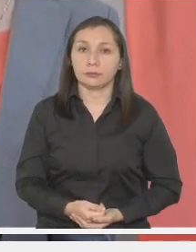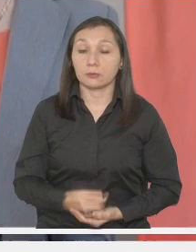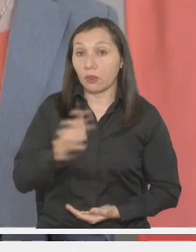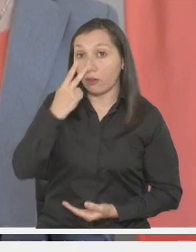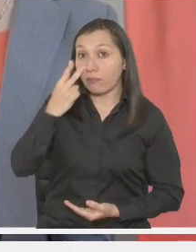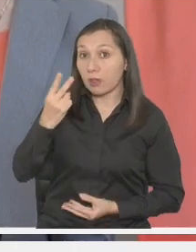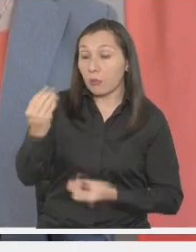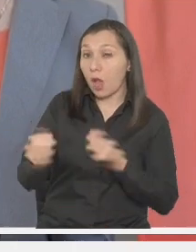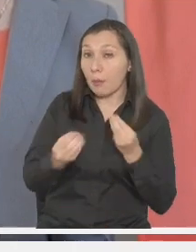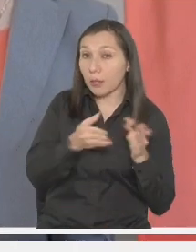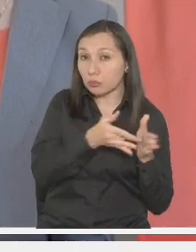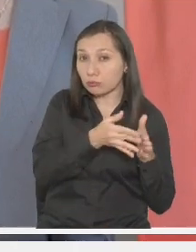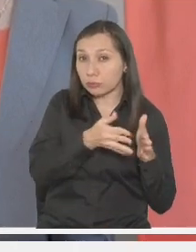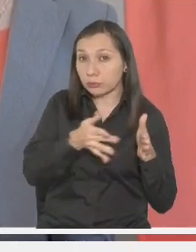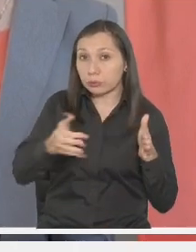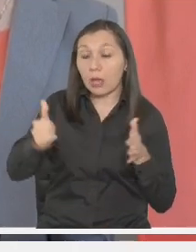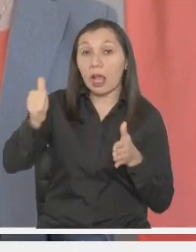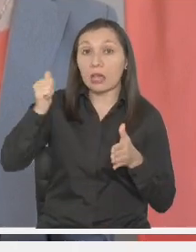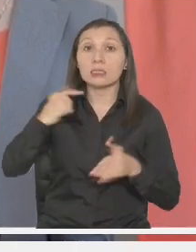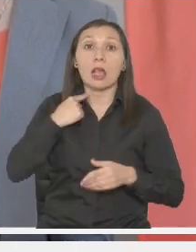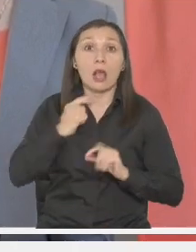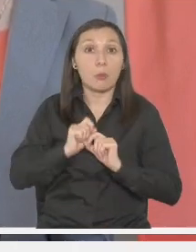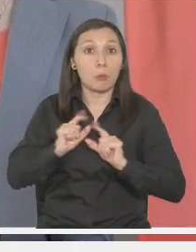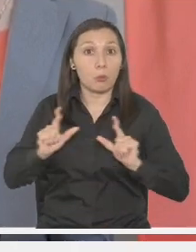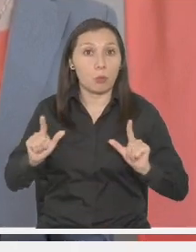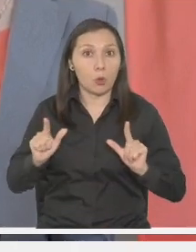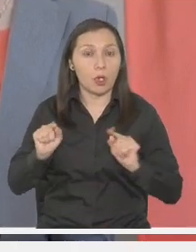Vimos el procedimiento de ayer en Quilpué,